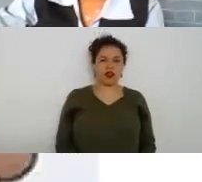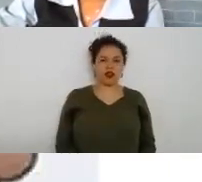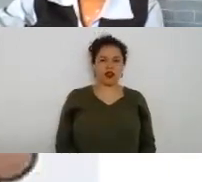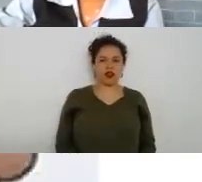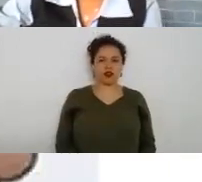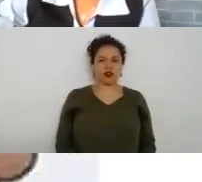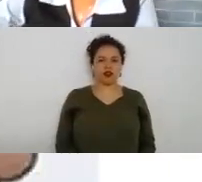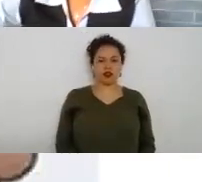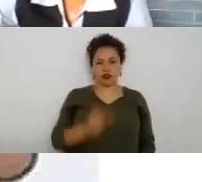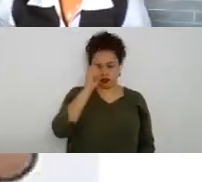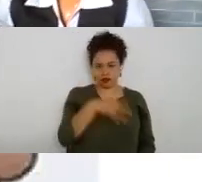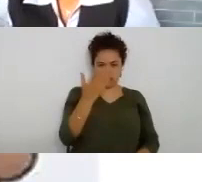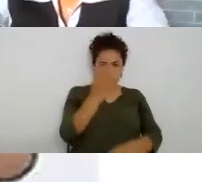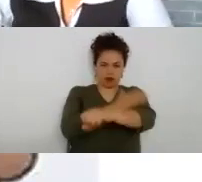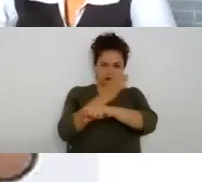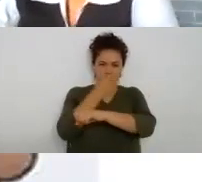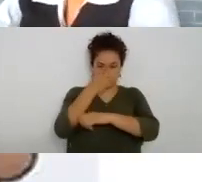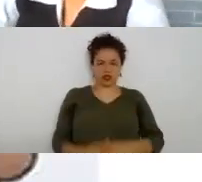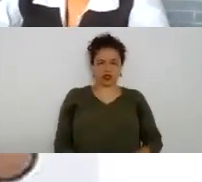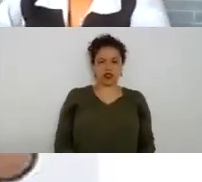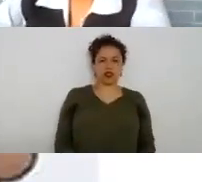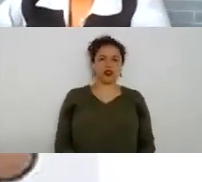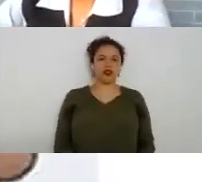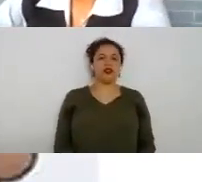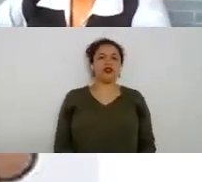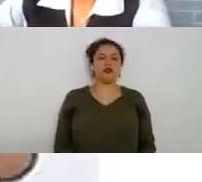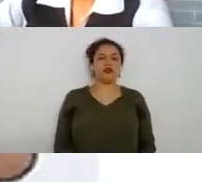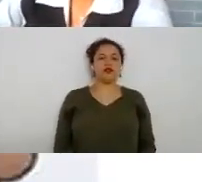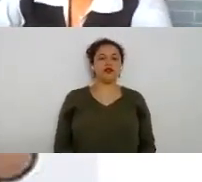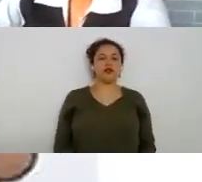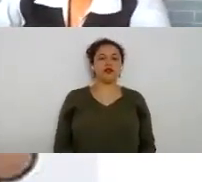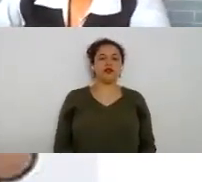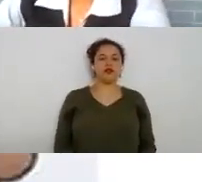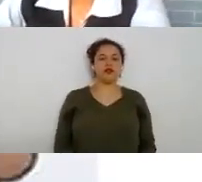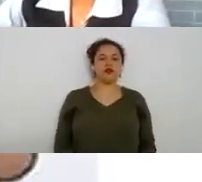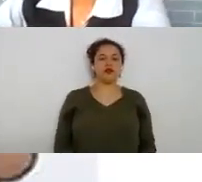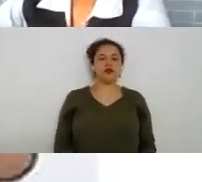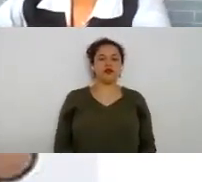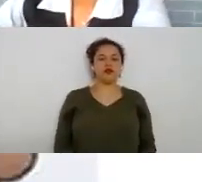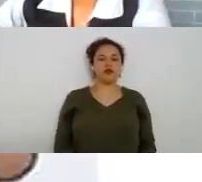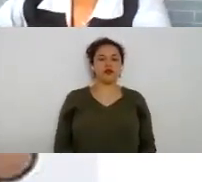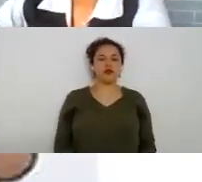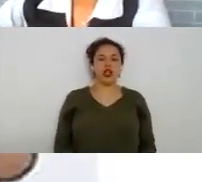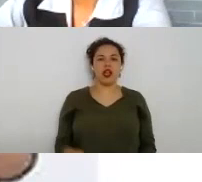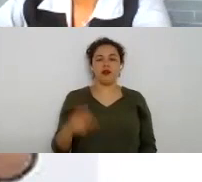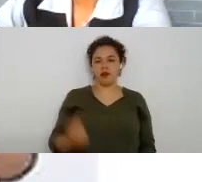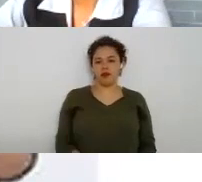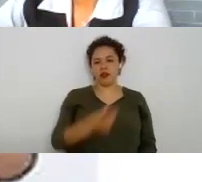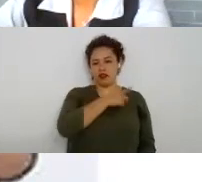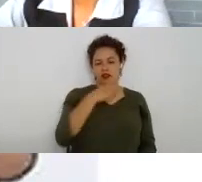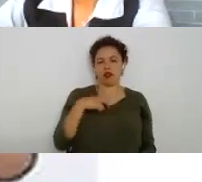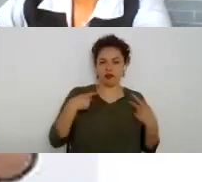el compañero, lo que se va a buscar aquí es, de primera instancia tenemos que colocar a la